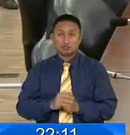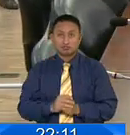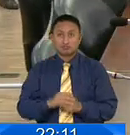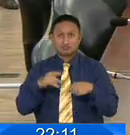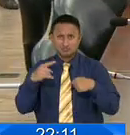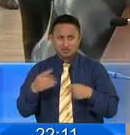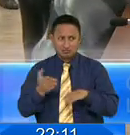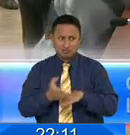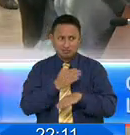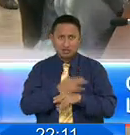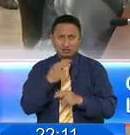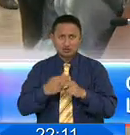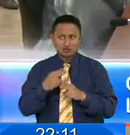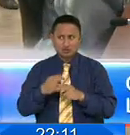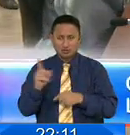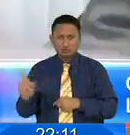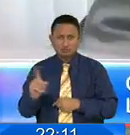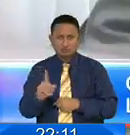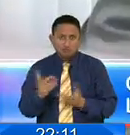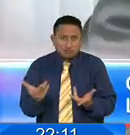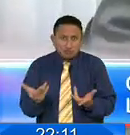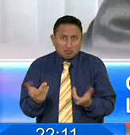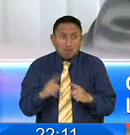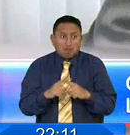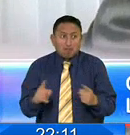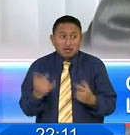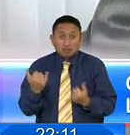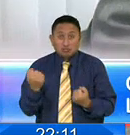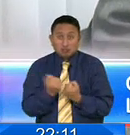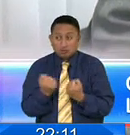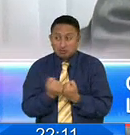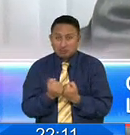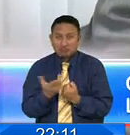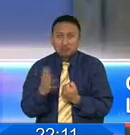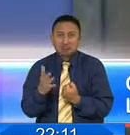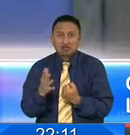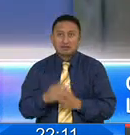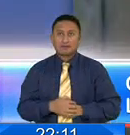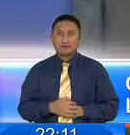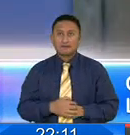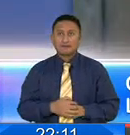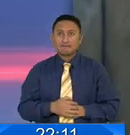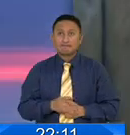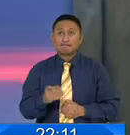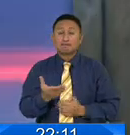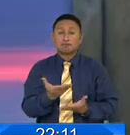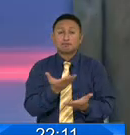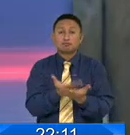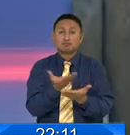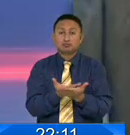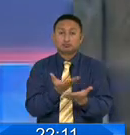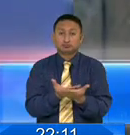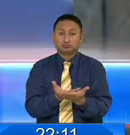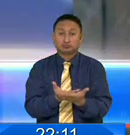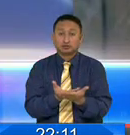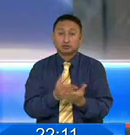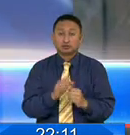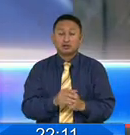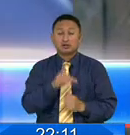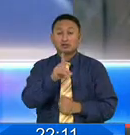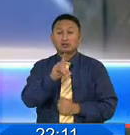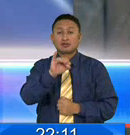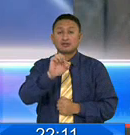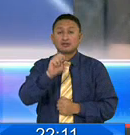para presidir esa mesa. Sin embargo, no hubo las voluntades suficientes. Plantearon la moción de que Diego Ordóñez